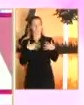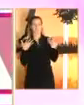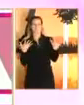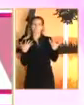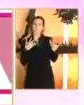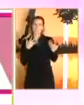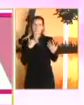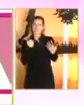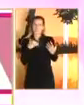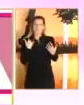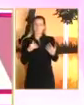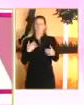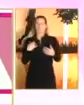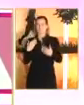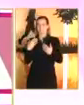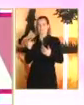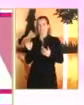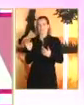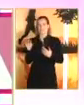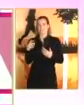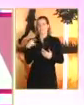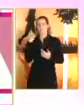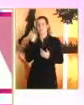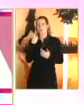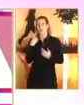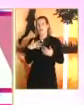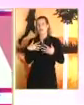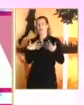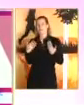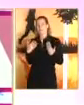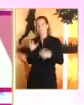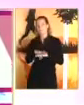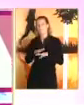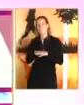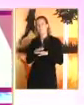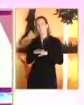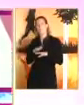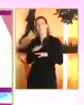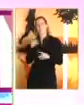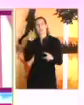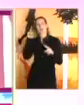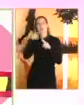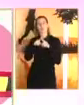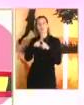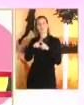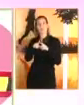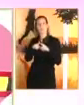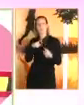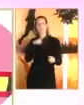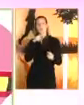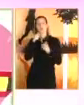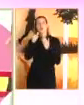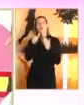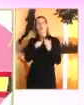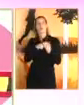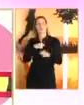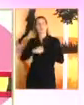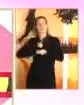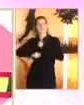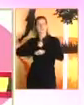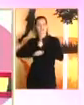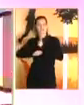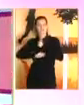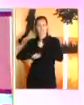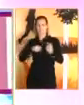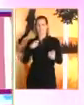cómo ganar en ciertos concursos donde tienes que escoger cosas. la mejor estrategia. A ver, a ver, a ver. Esto lo quiero